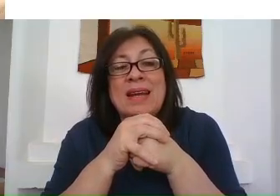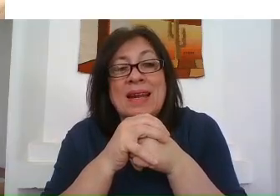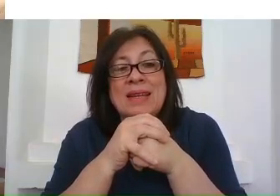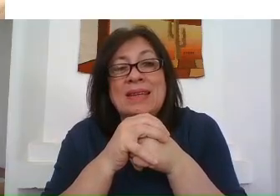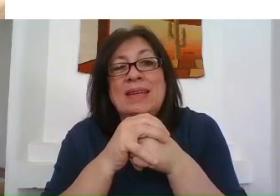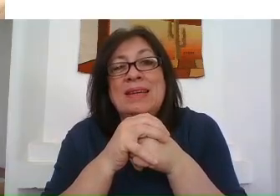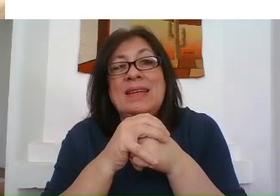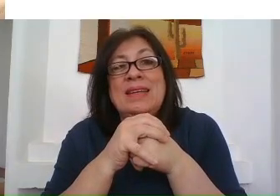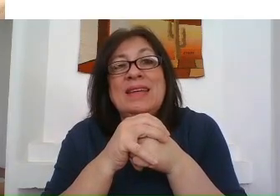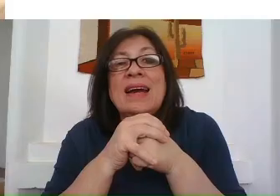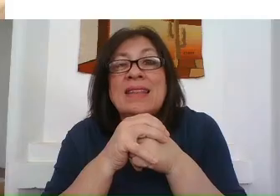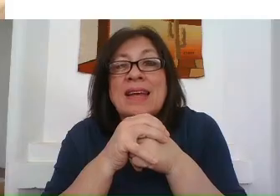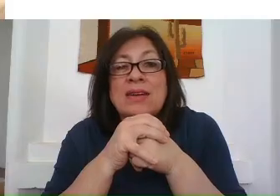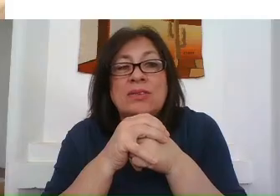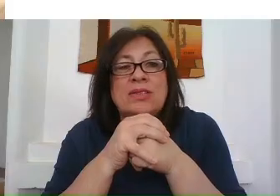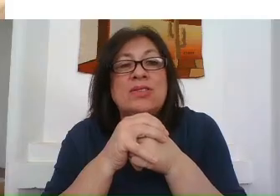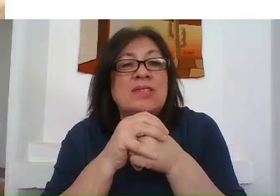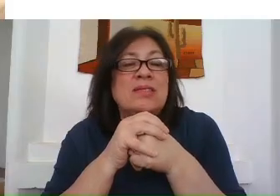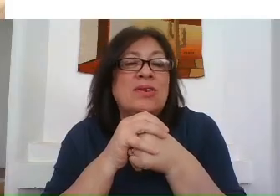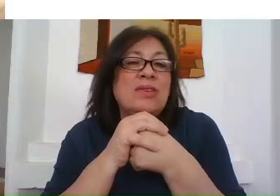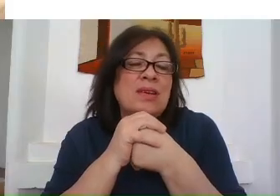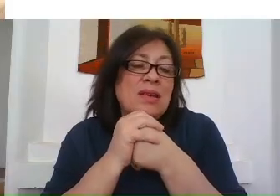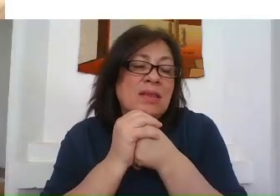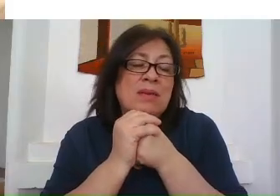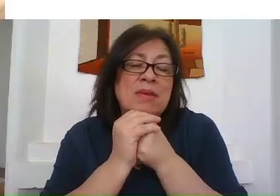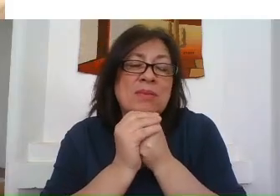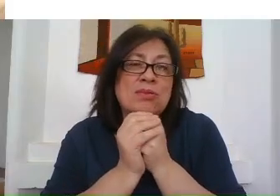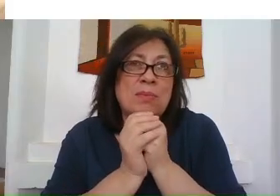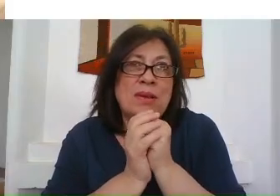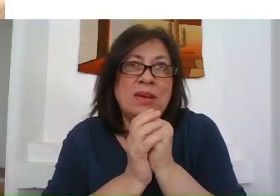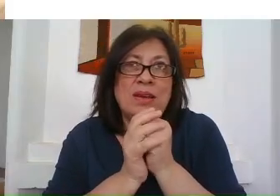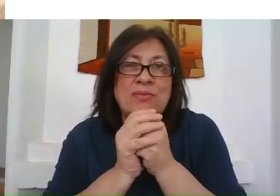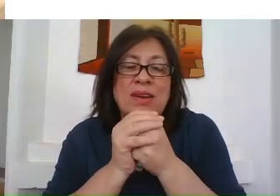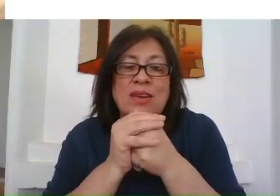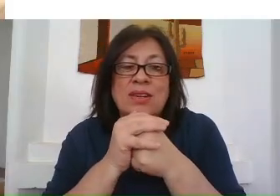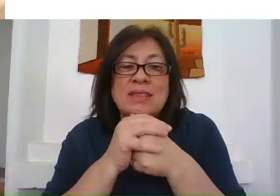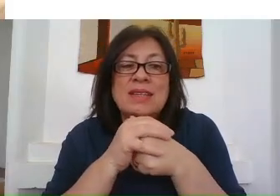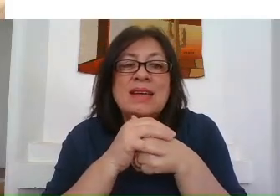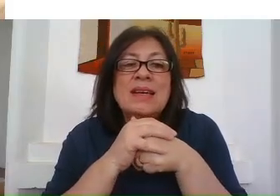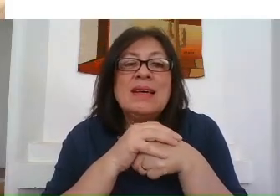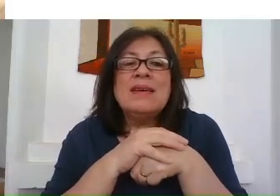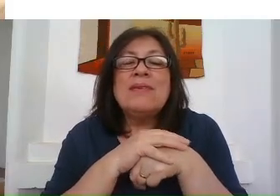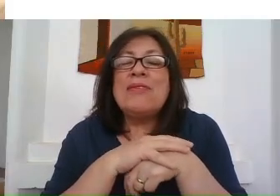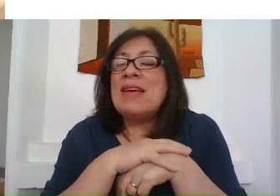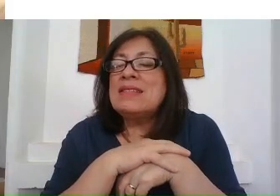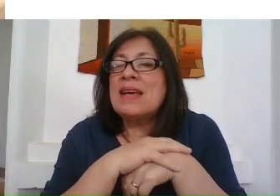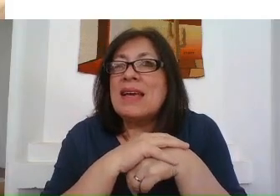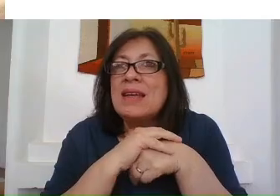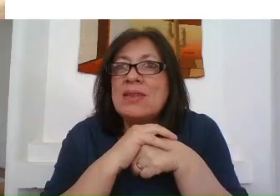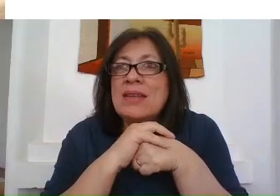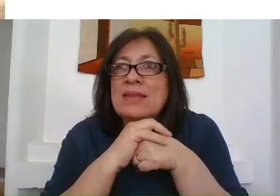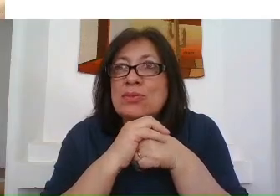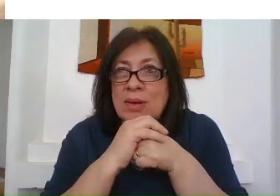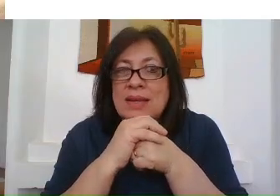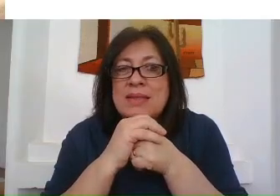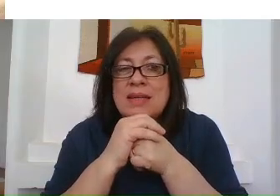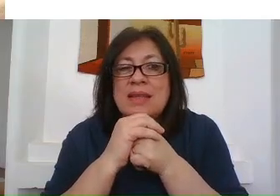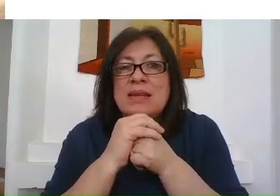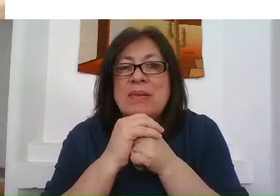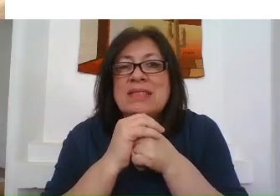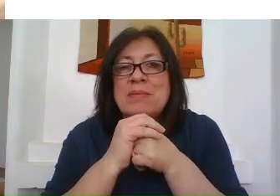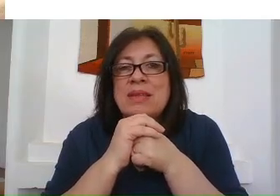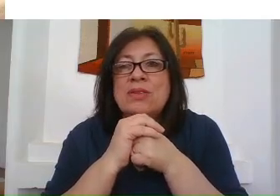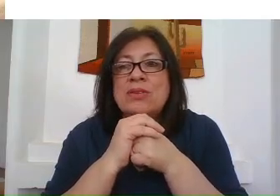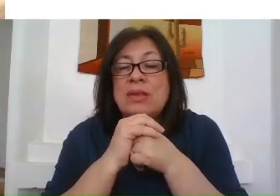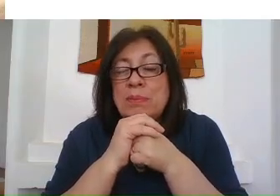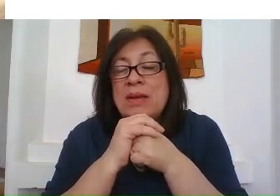decúbito ventral y gatear con disociación de miembros superiores e inferiores. Fíjense que este suele ser